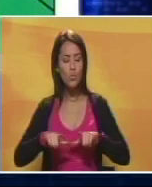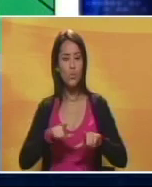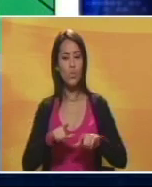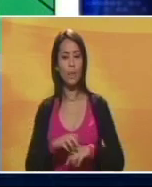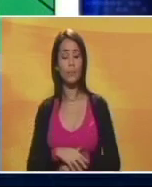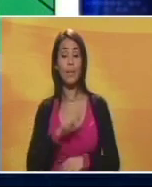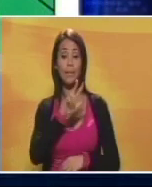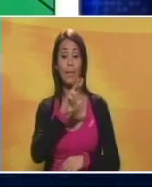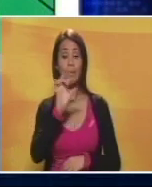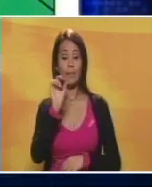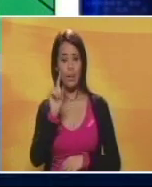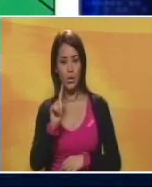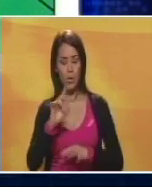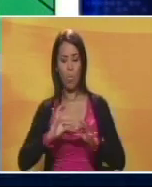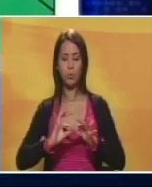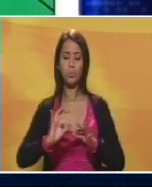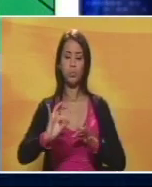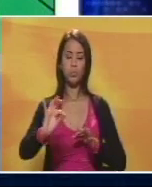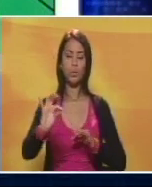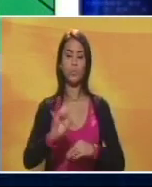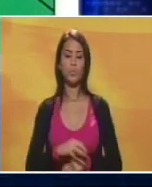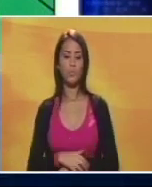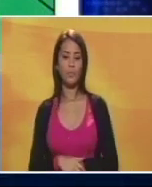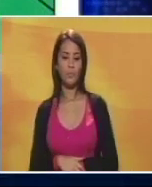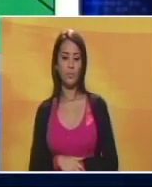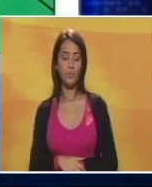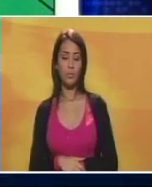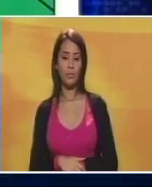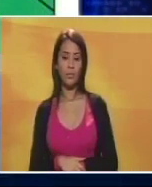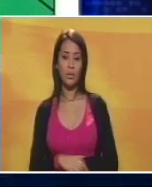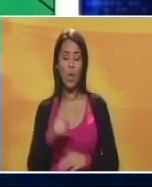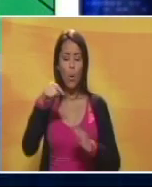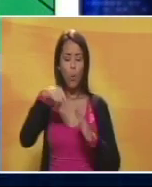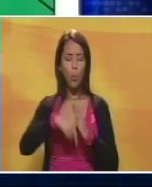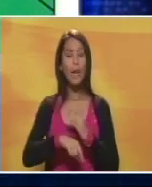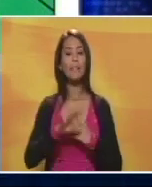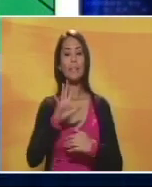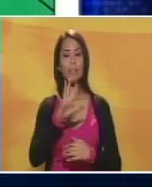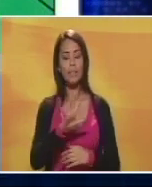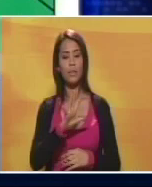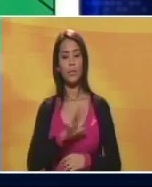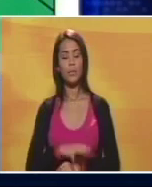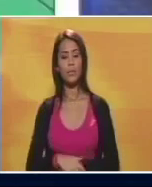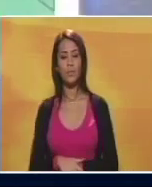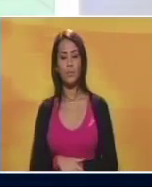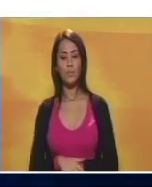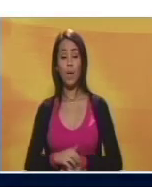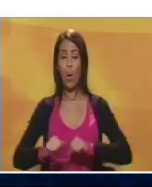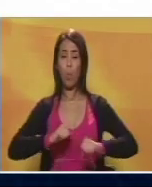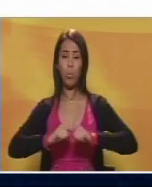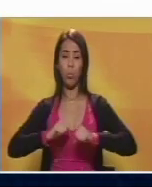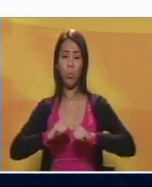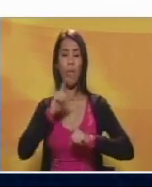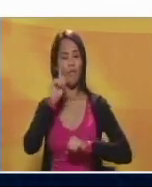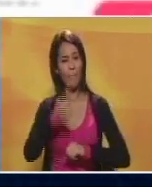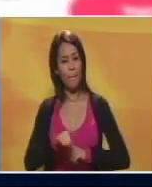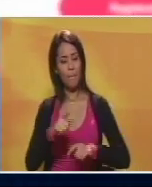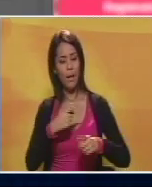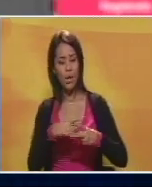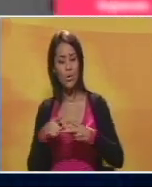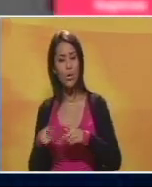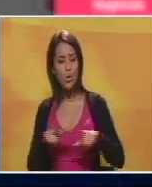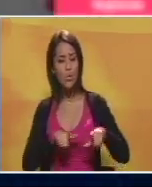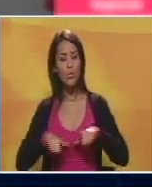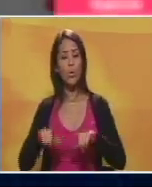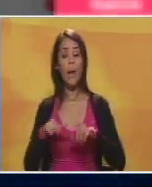31 kilómetros al noroeste de Punta de Piedra, con una profundidad de 5 kilómetros. El temblor también se sintió en diversas zonas del